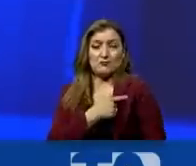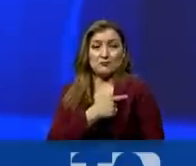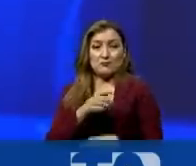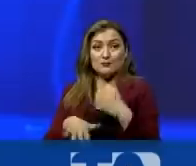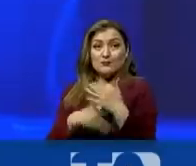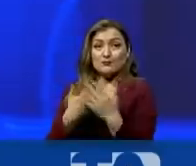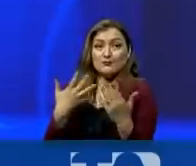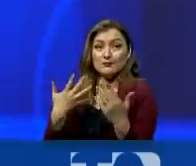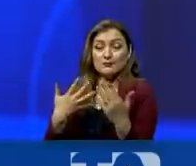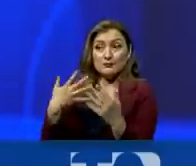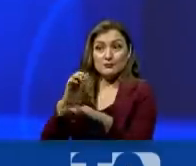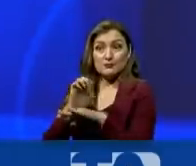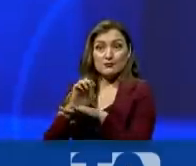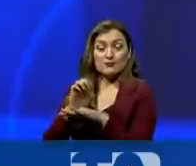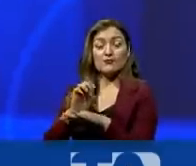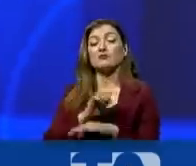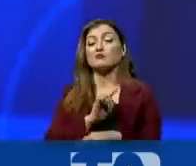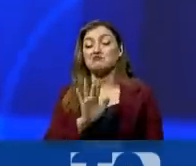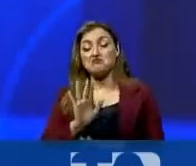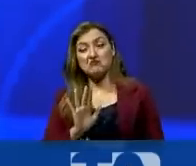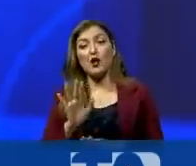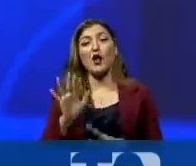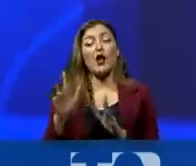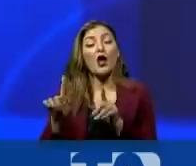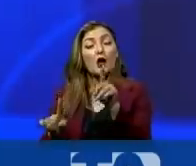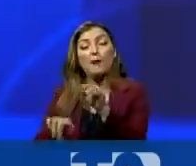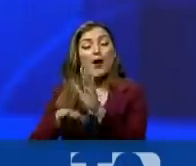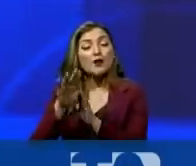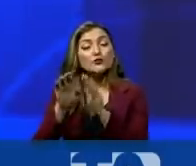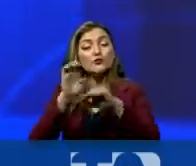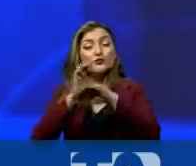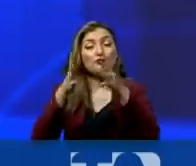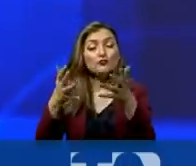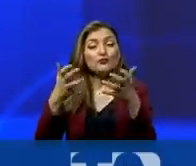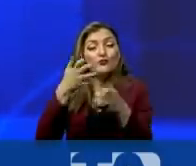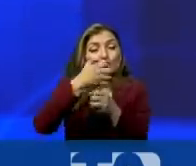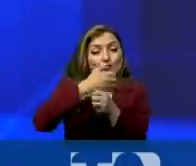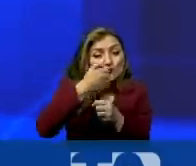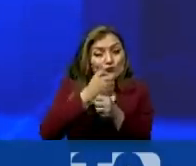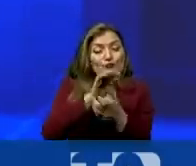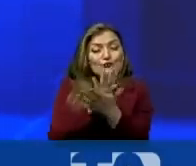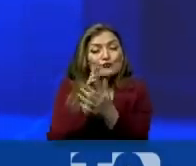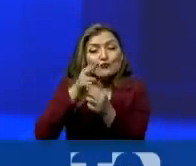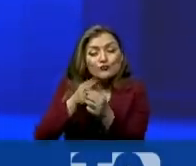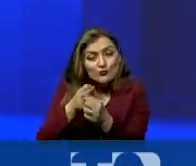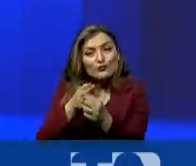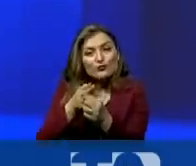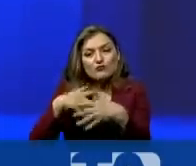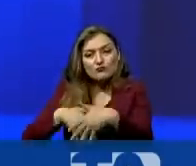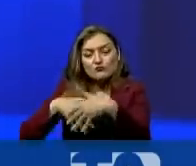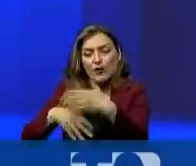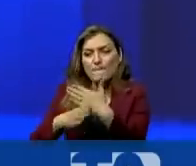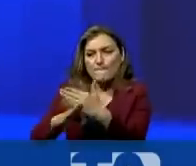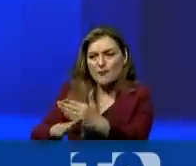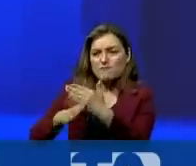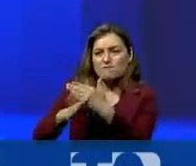resto de ecuatorianos que quieren trabajar que quieren movilizarse que quieren ir a sus escuelas y colegios el gobierno va a actuar con la ley